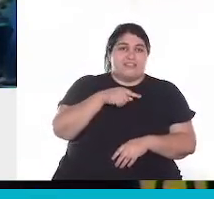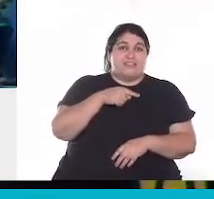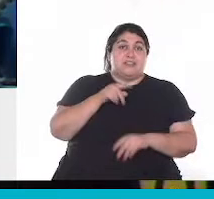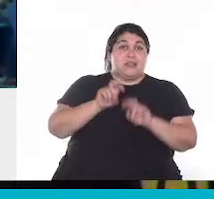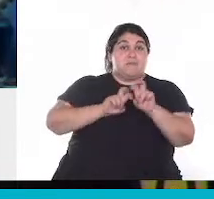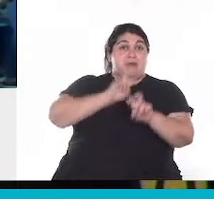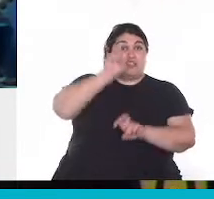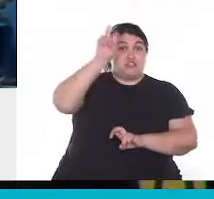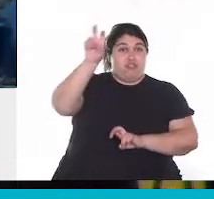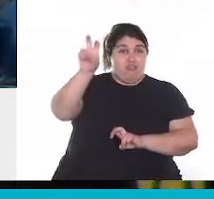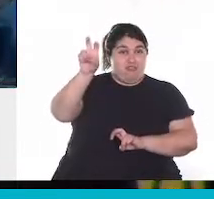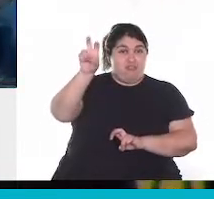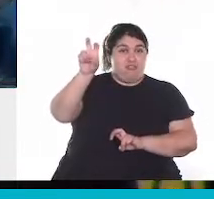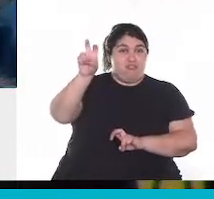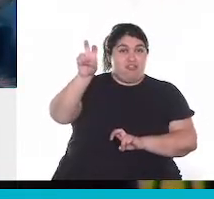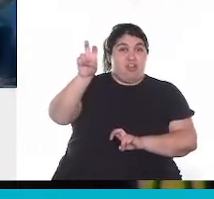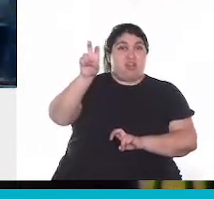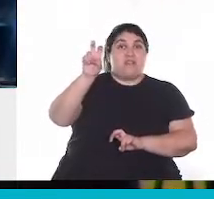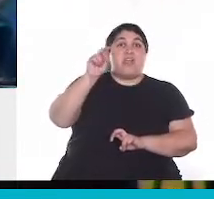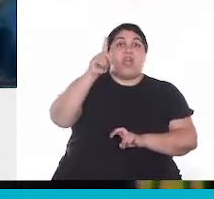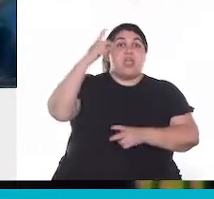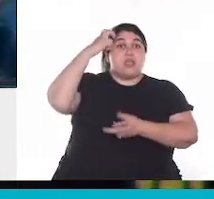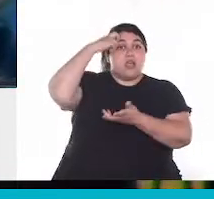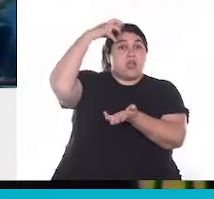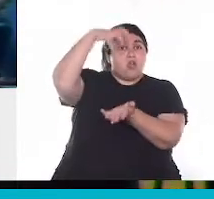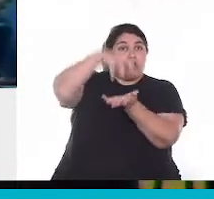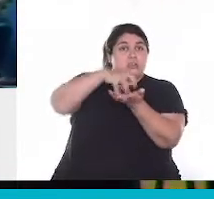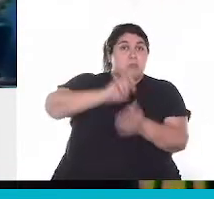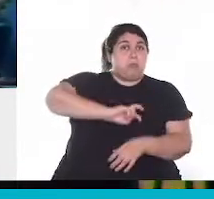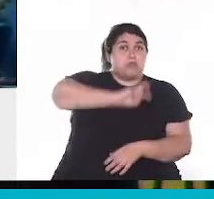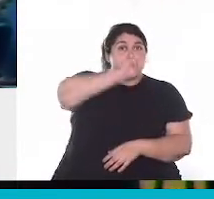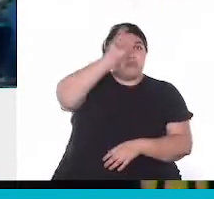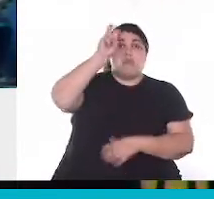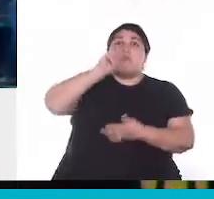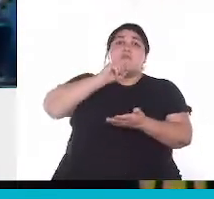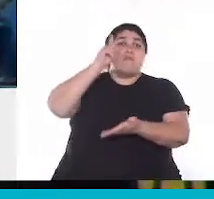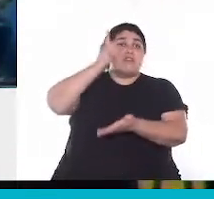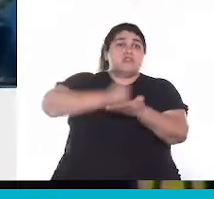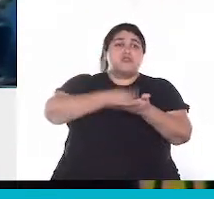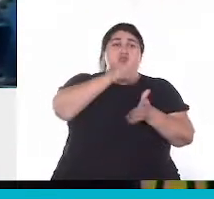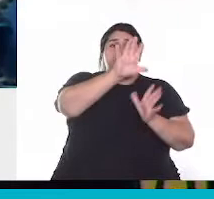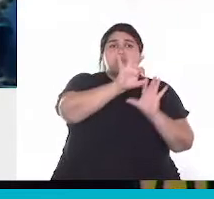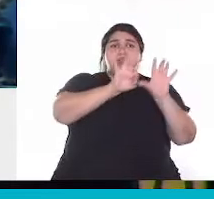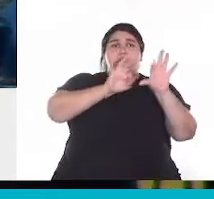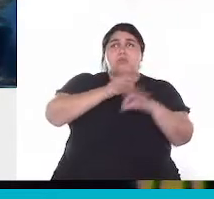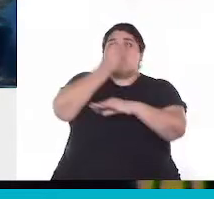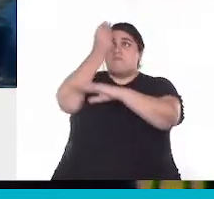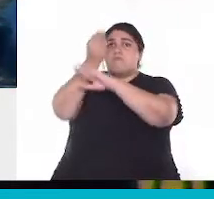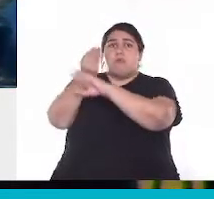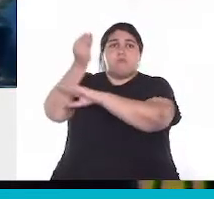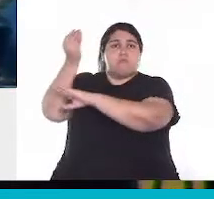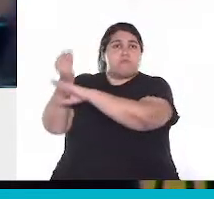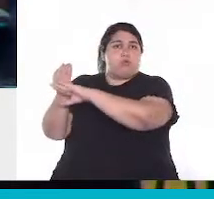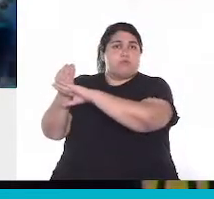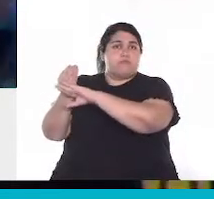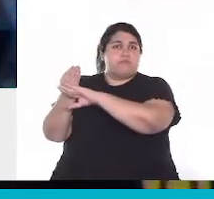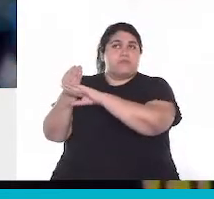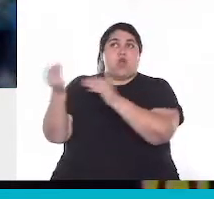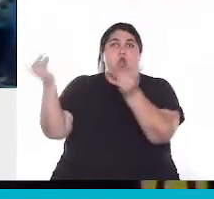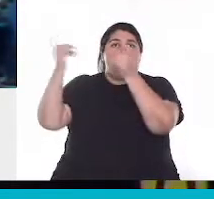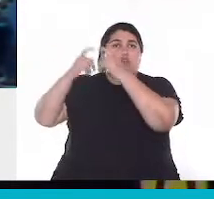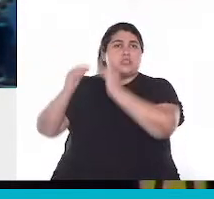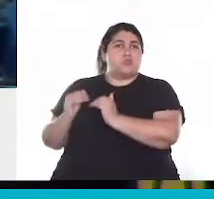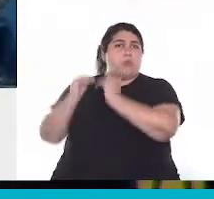las responsabilidades del Poder Legislativo y determinó, como quería, una Corte Suprema. Pero la